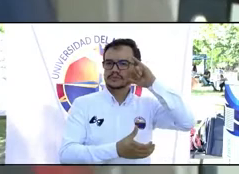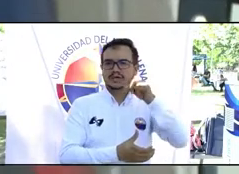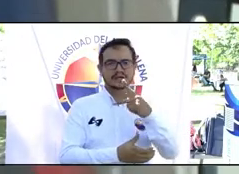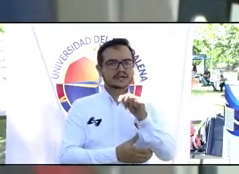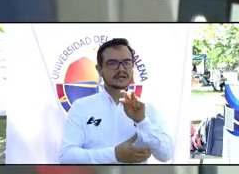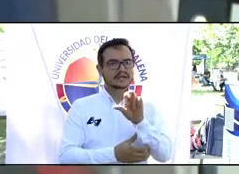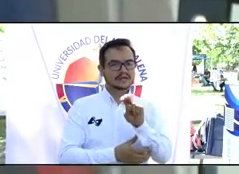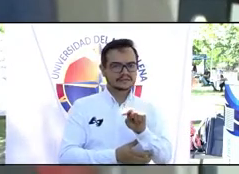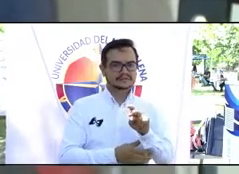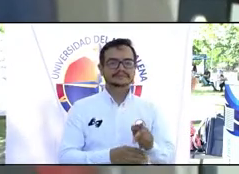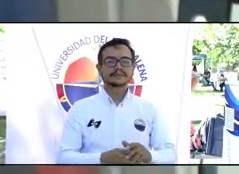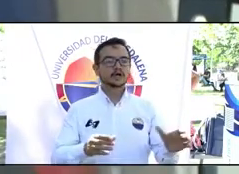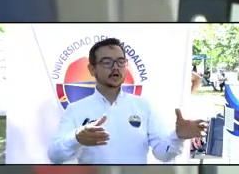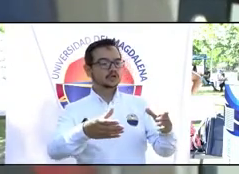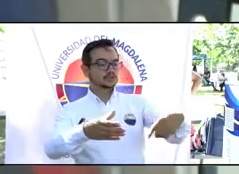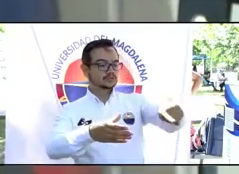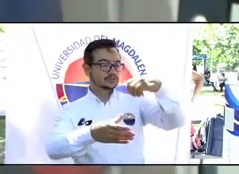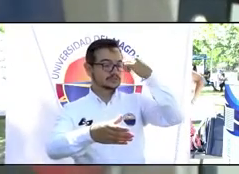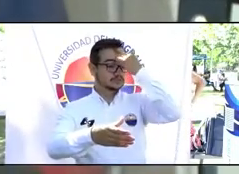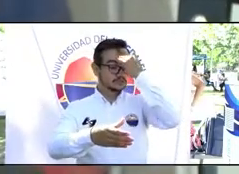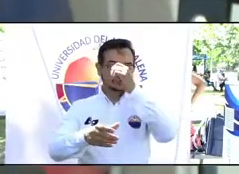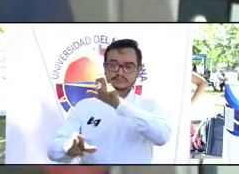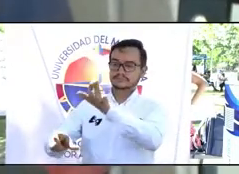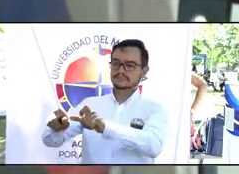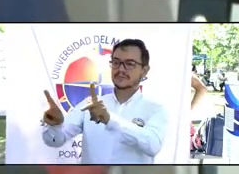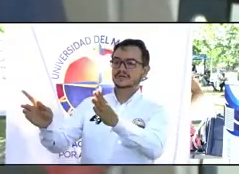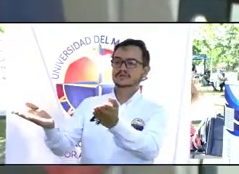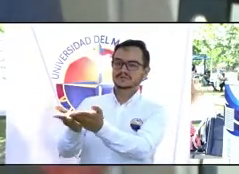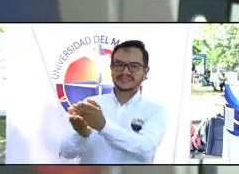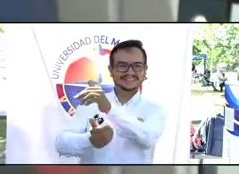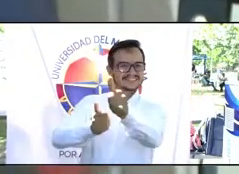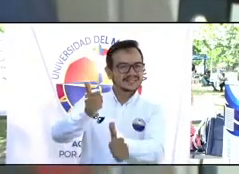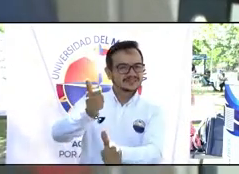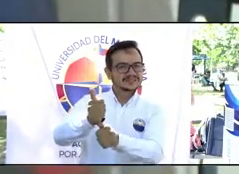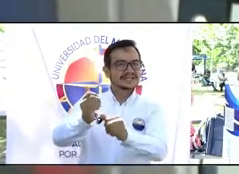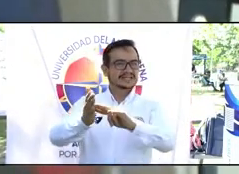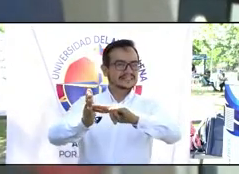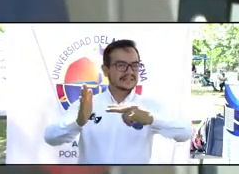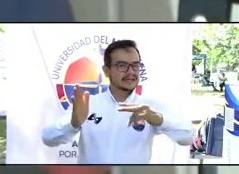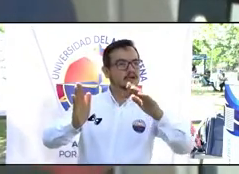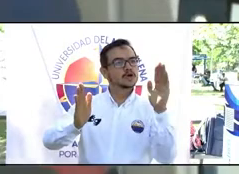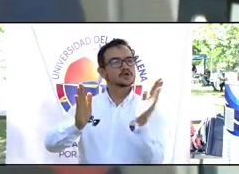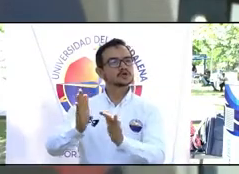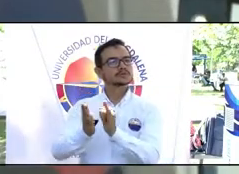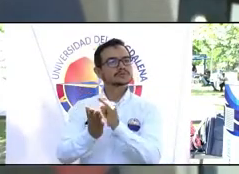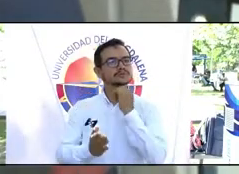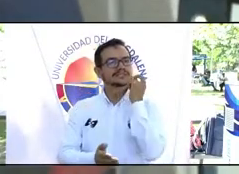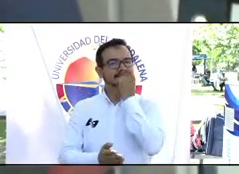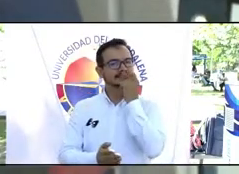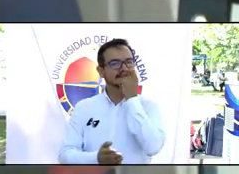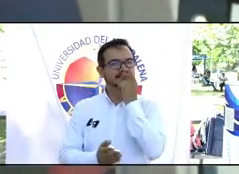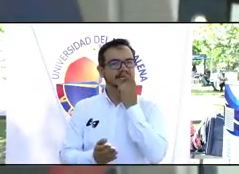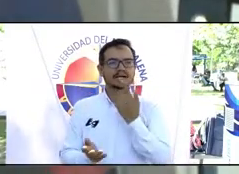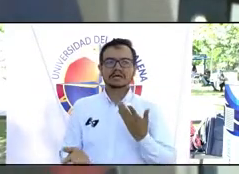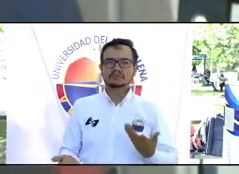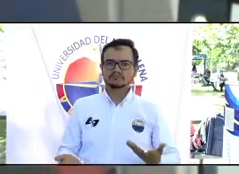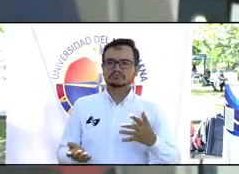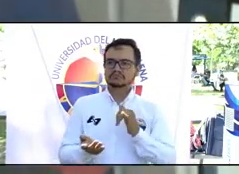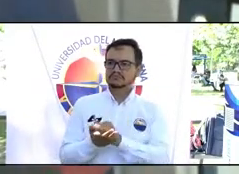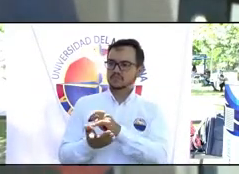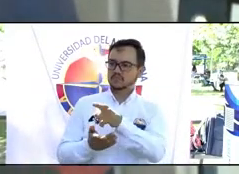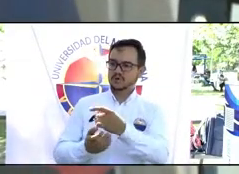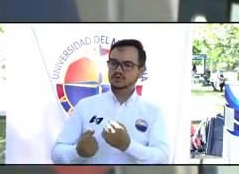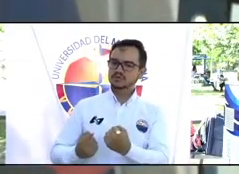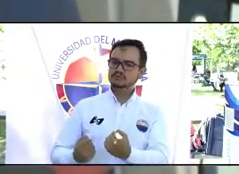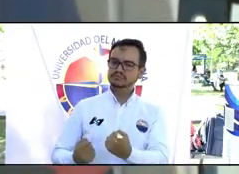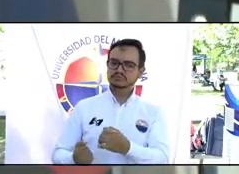docentes, colegas, estudiantes, auxiliares y técnicos del programa de odontología, que son el fuerte que